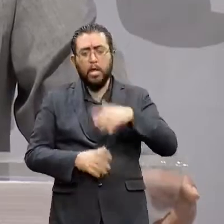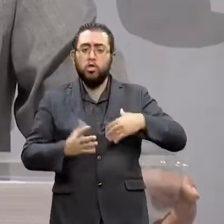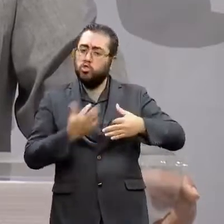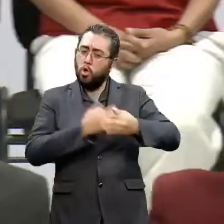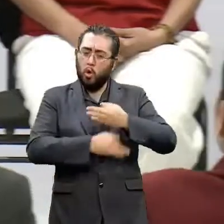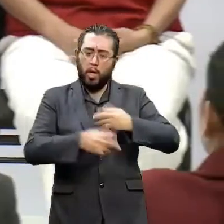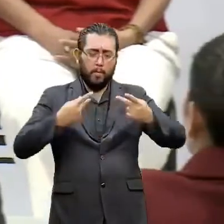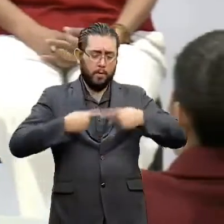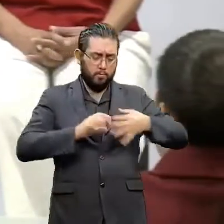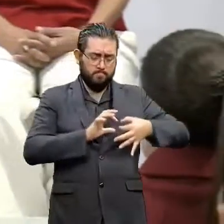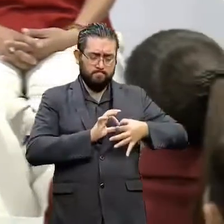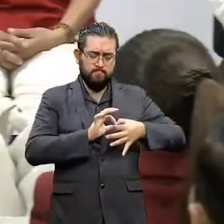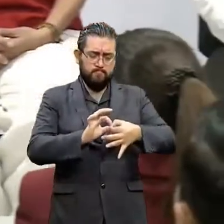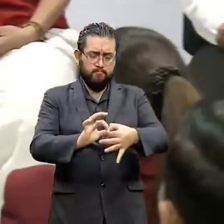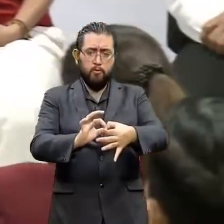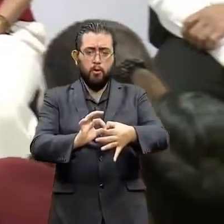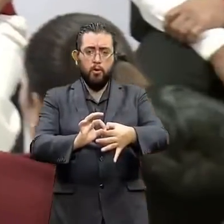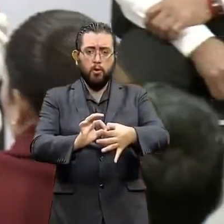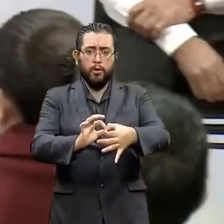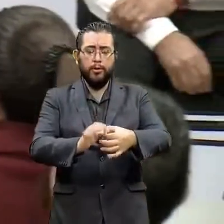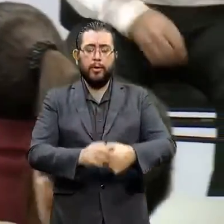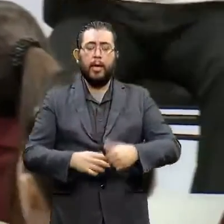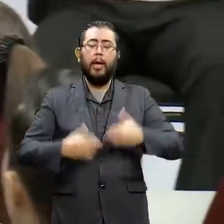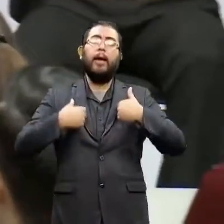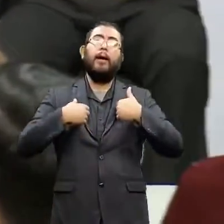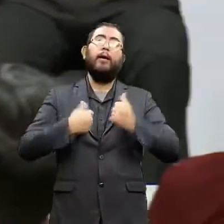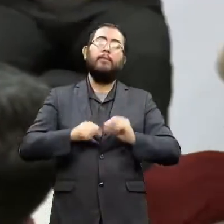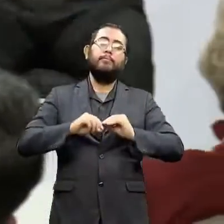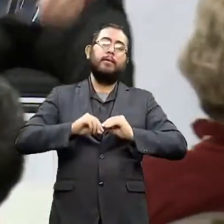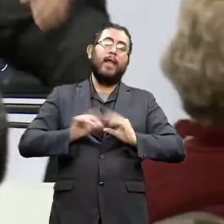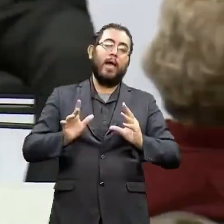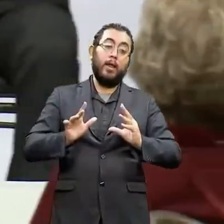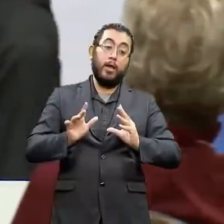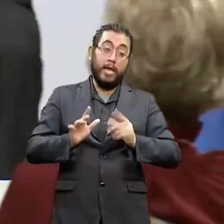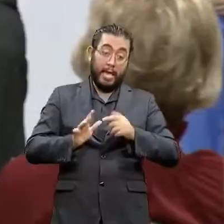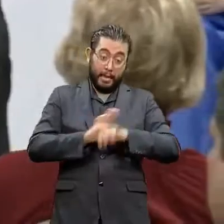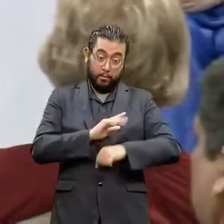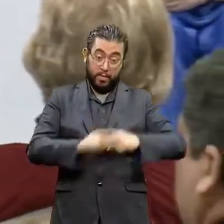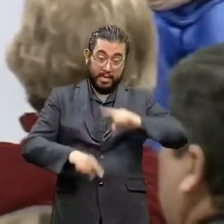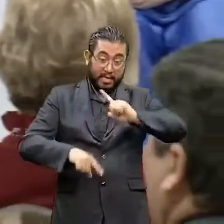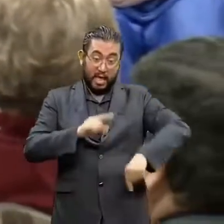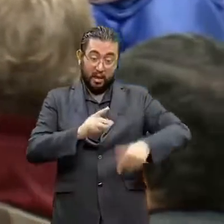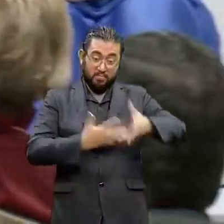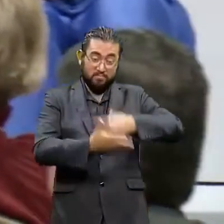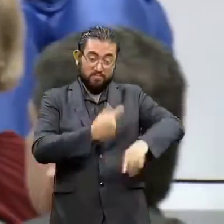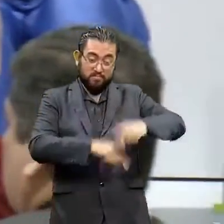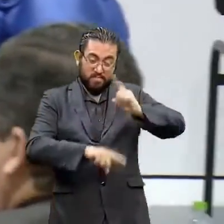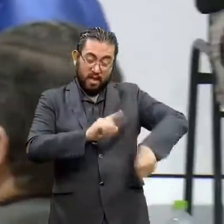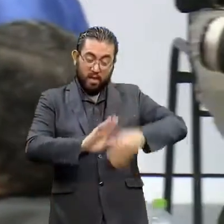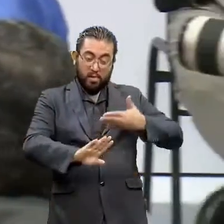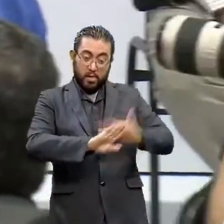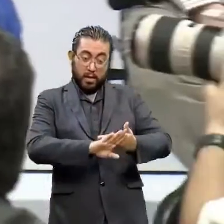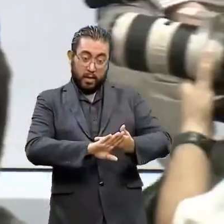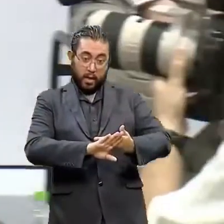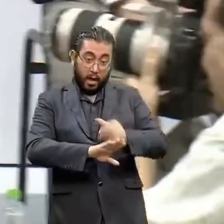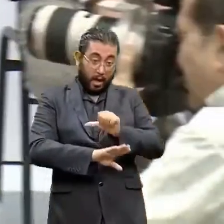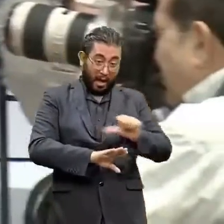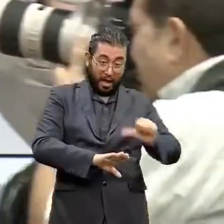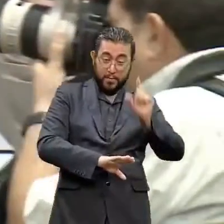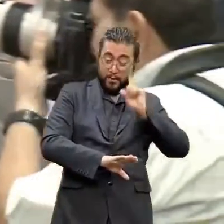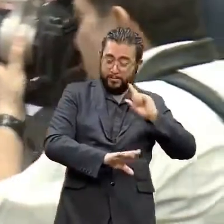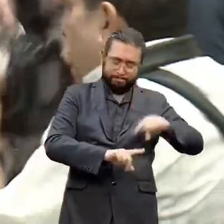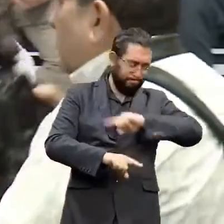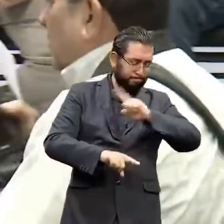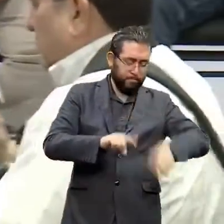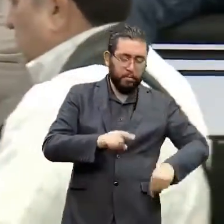manera coordinada sino de entender que el combate a la violencia el combate a la violación de los Derechos Humanos debemos